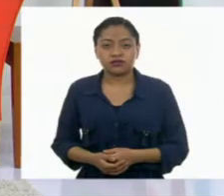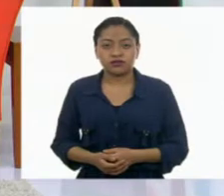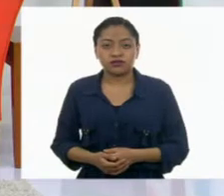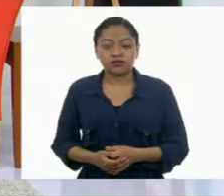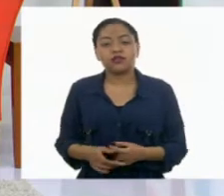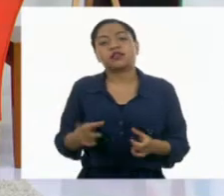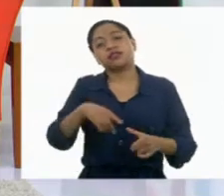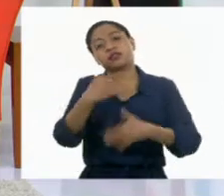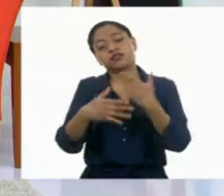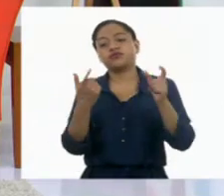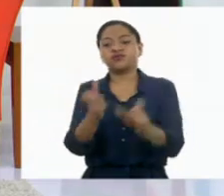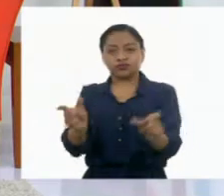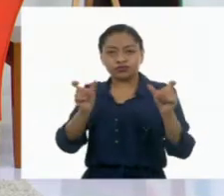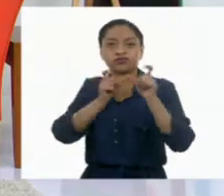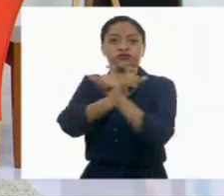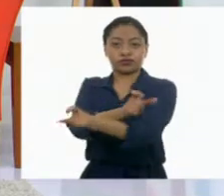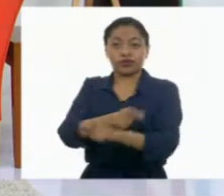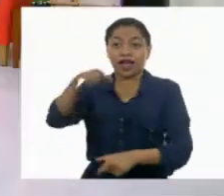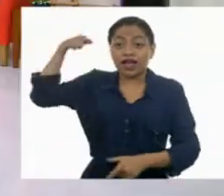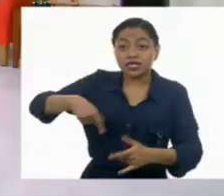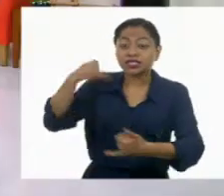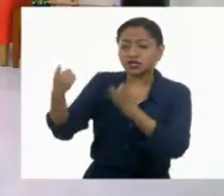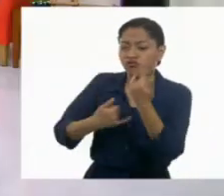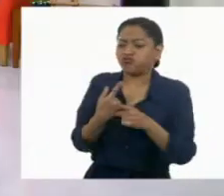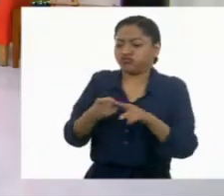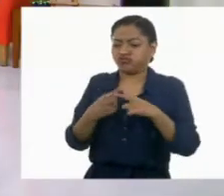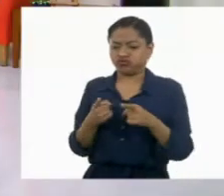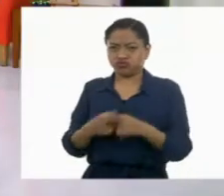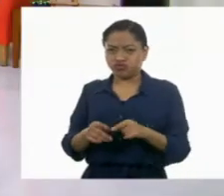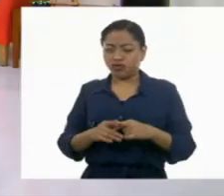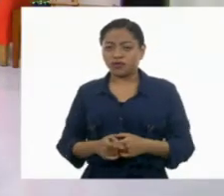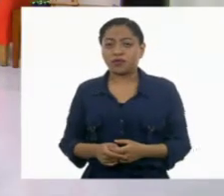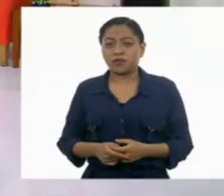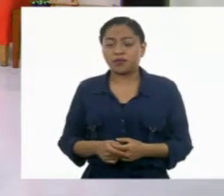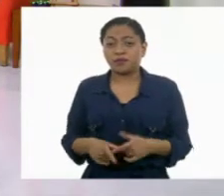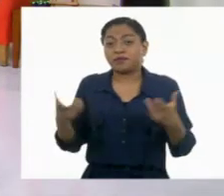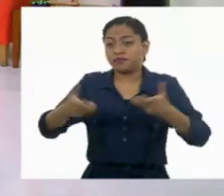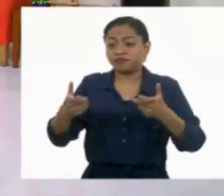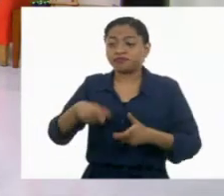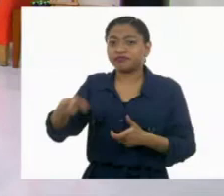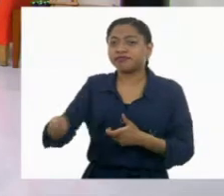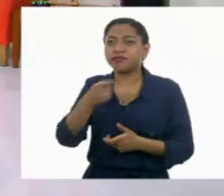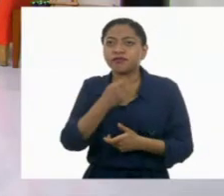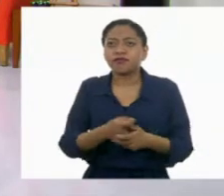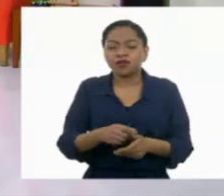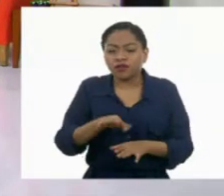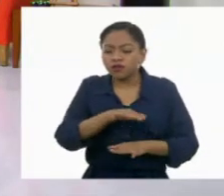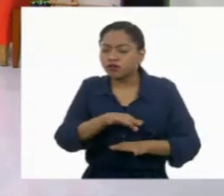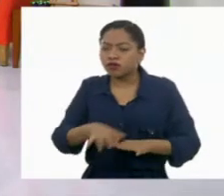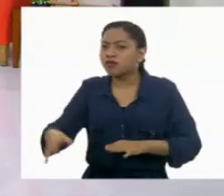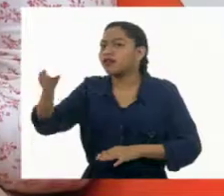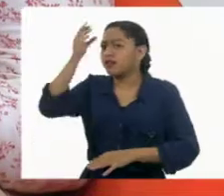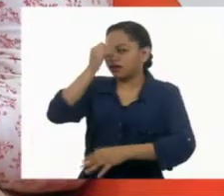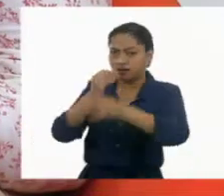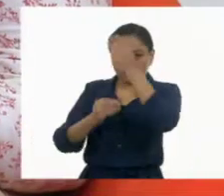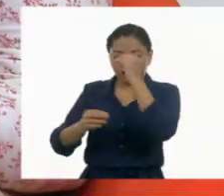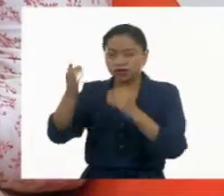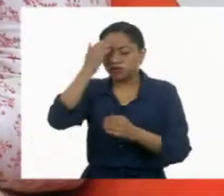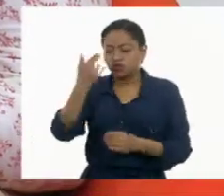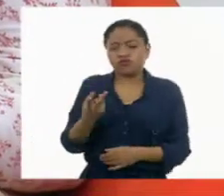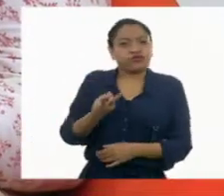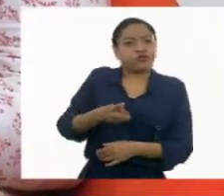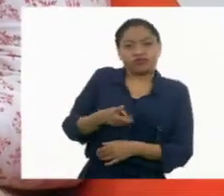una inversión. Podemos hacer este juego con distintas dinámicas para que el niño logre ese conocimiento y lo hacemos